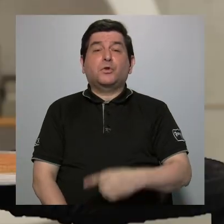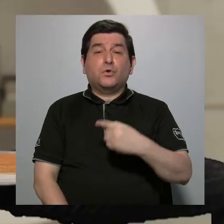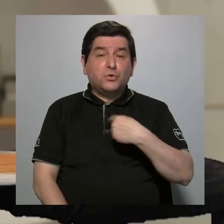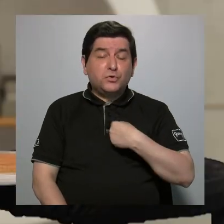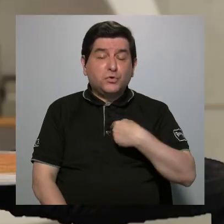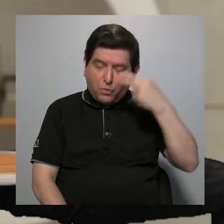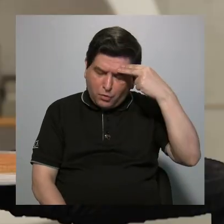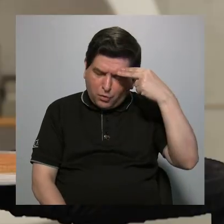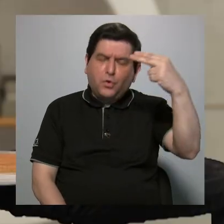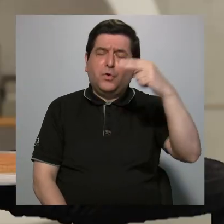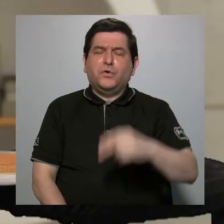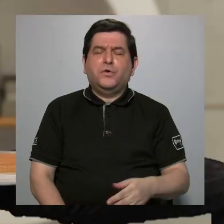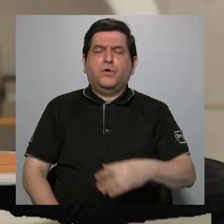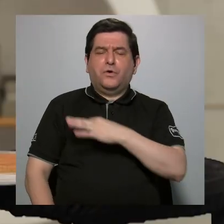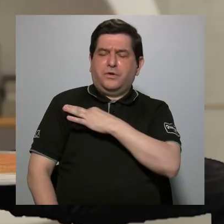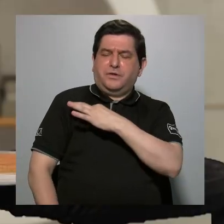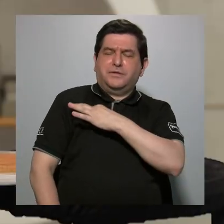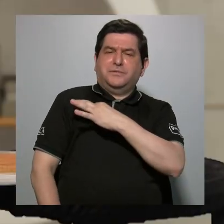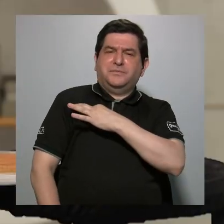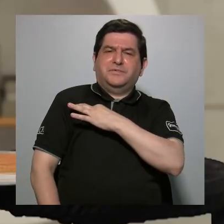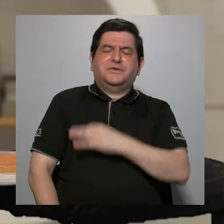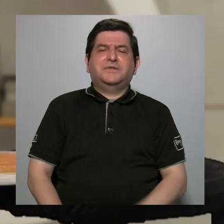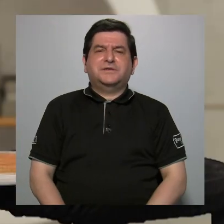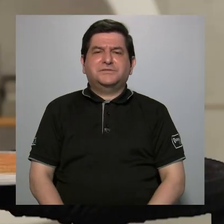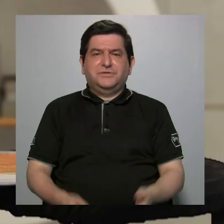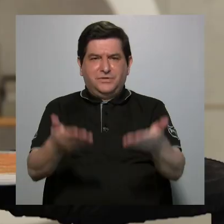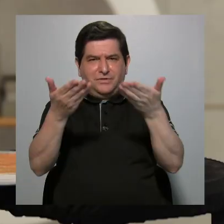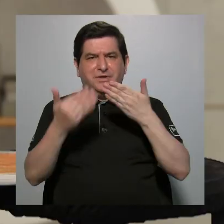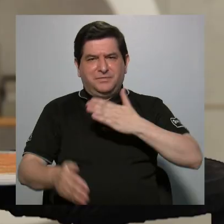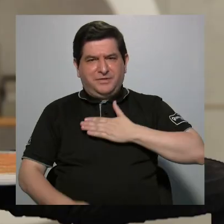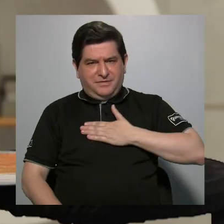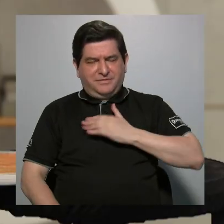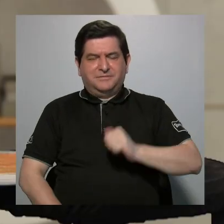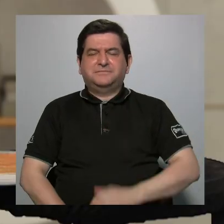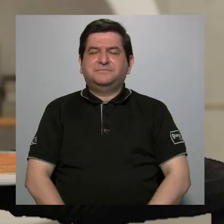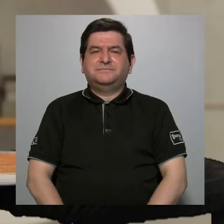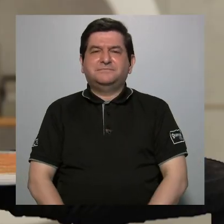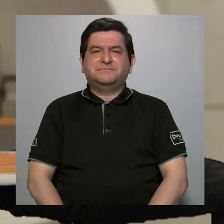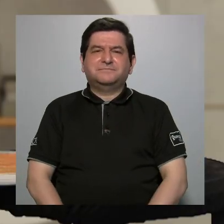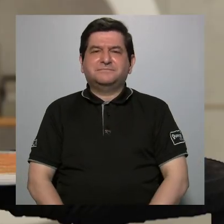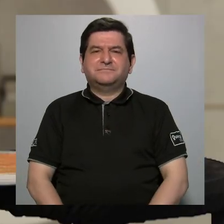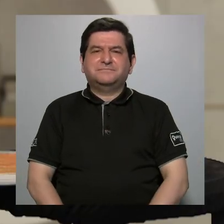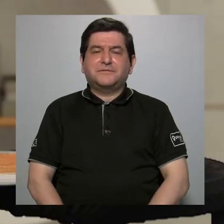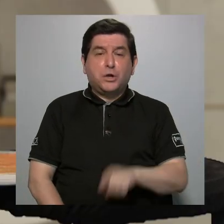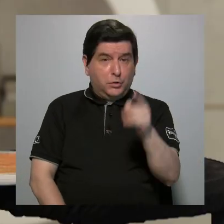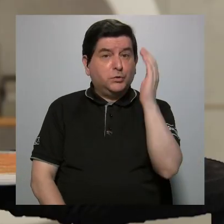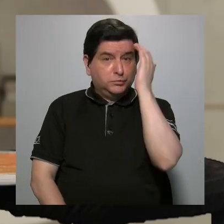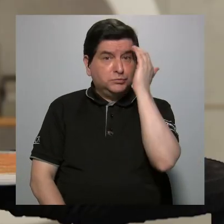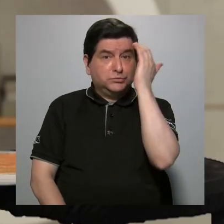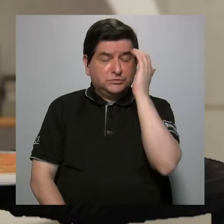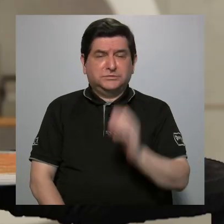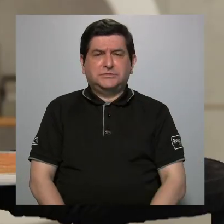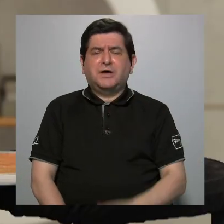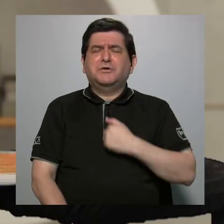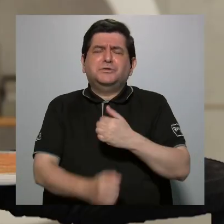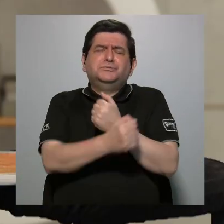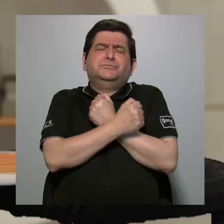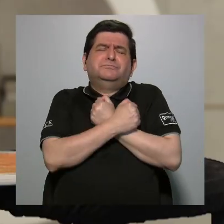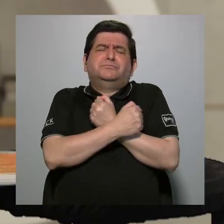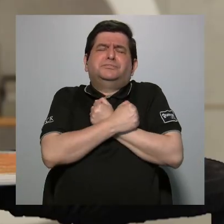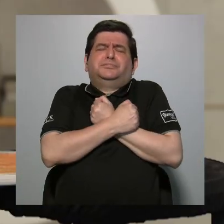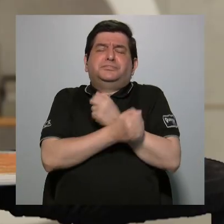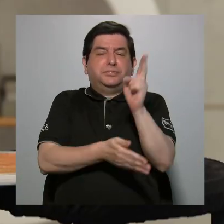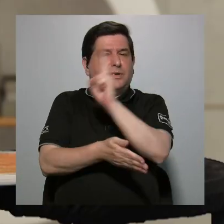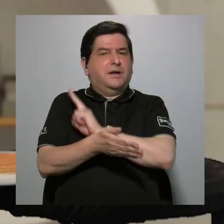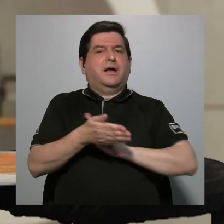Para mí es el honor la invitación que usted me ha cursado. Usted sabe, yo amo mucho esta